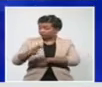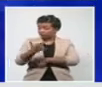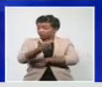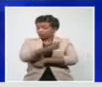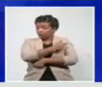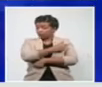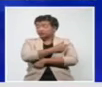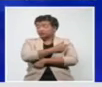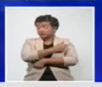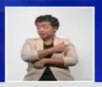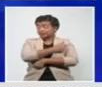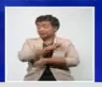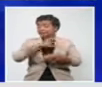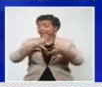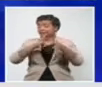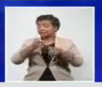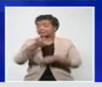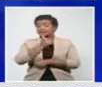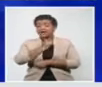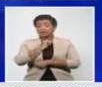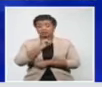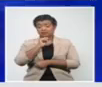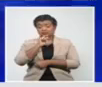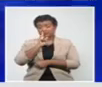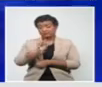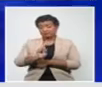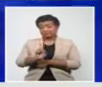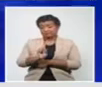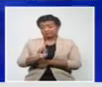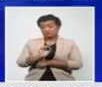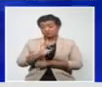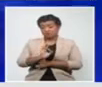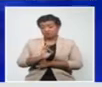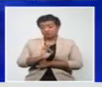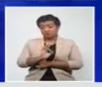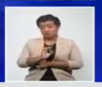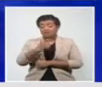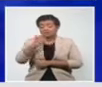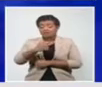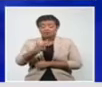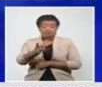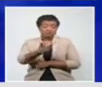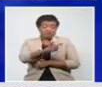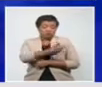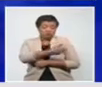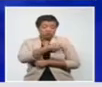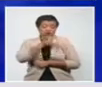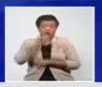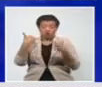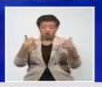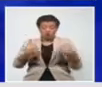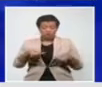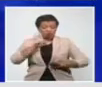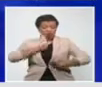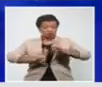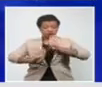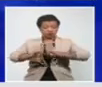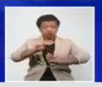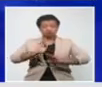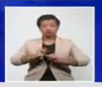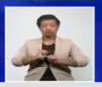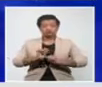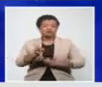de lograr títulos anticuerpos importantes, de no provocar